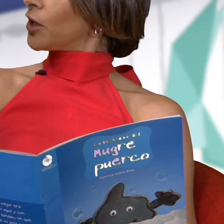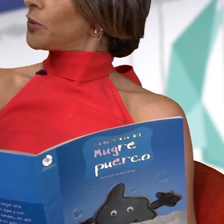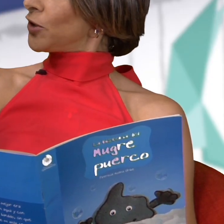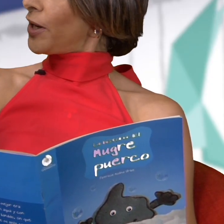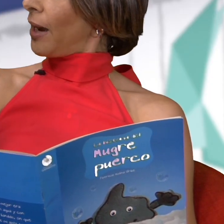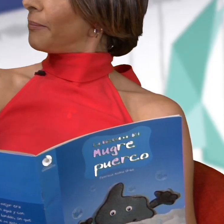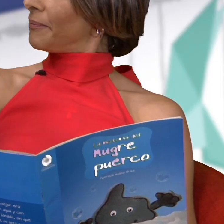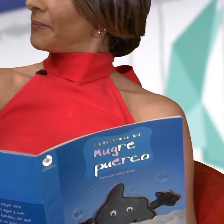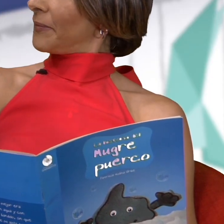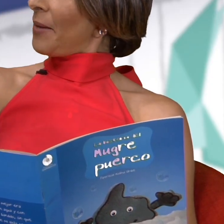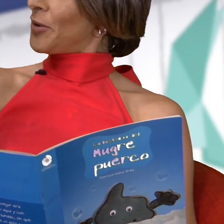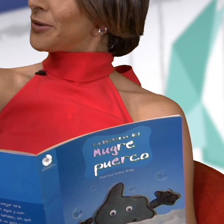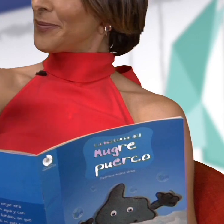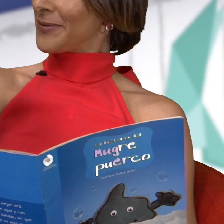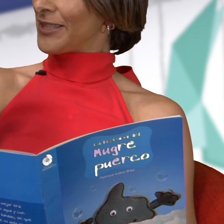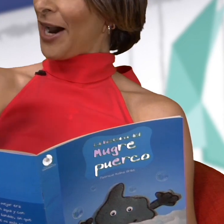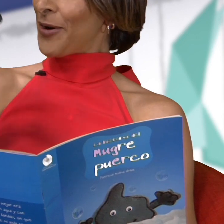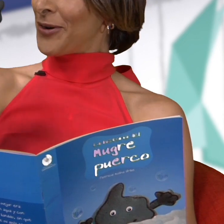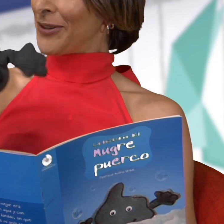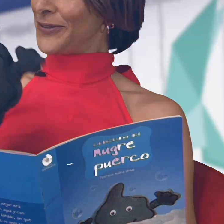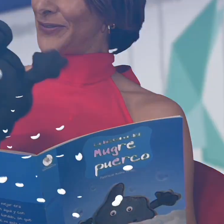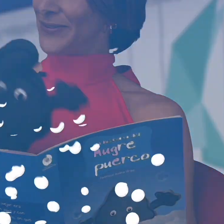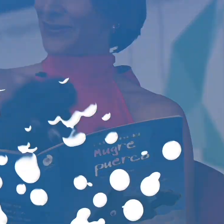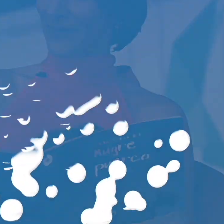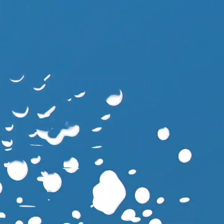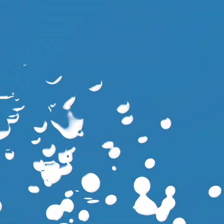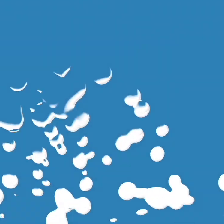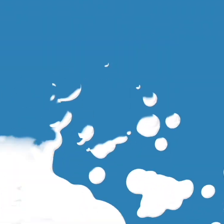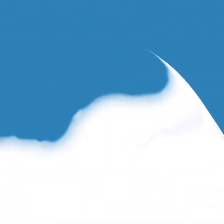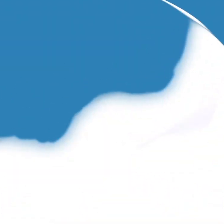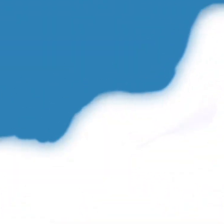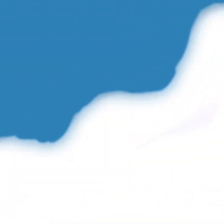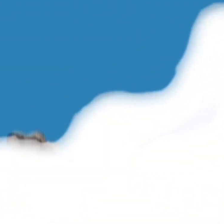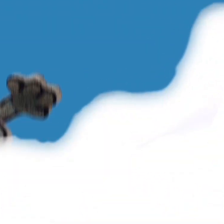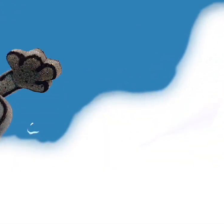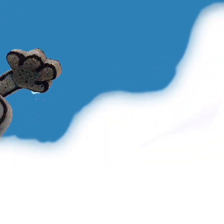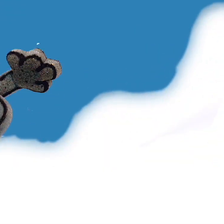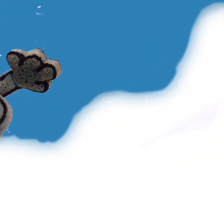poder contar tu historia. ¡Vamos! ¡Chao!